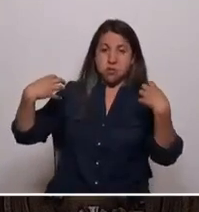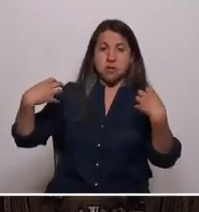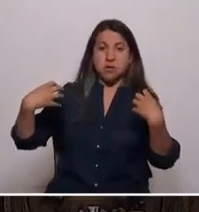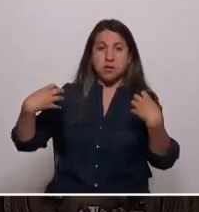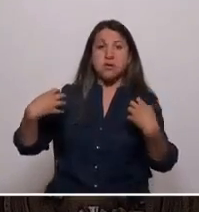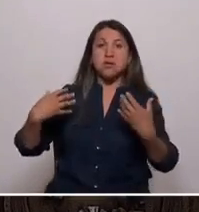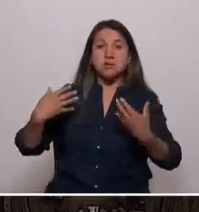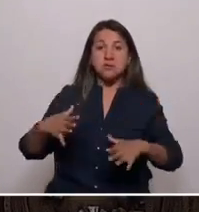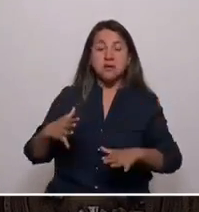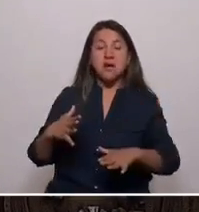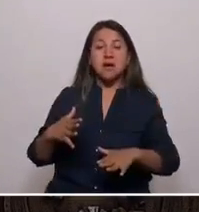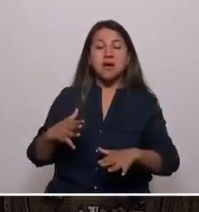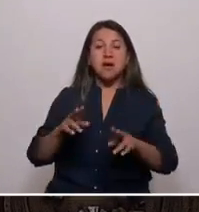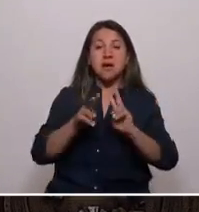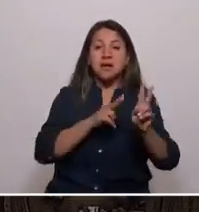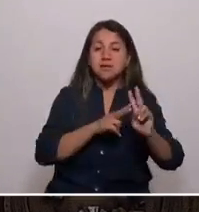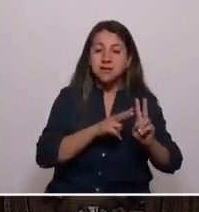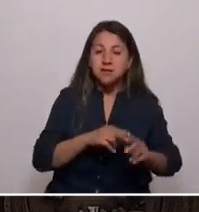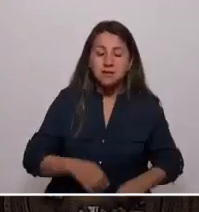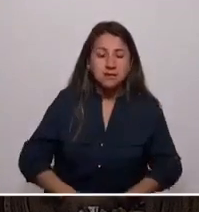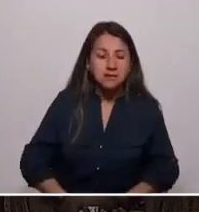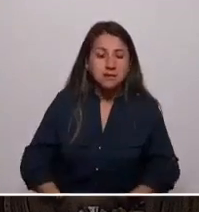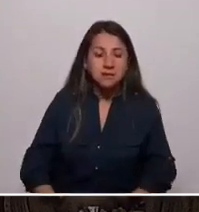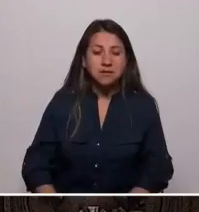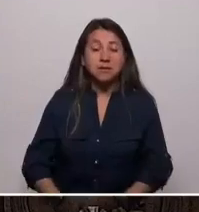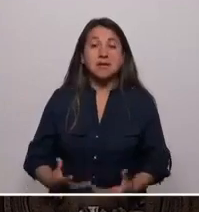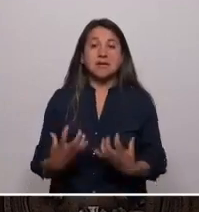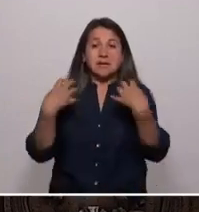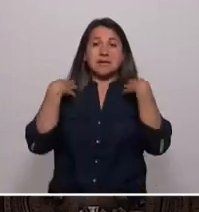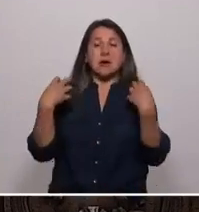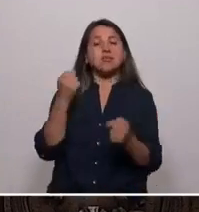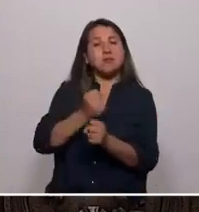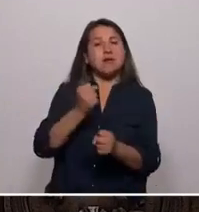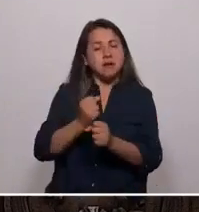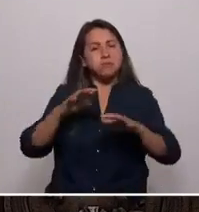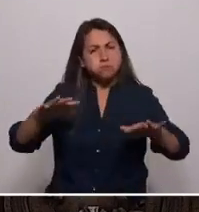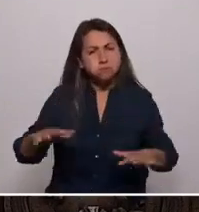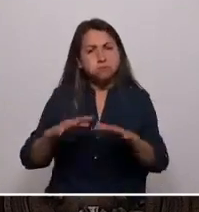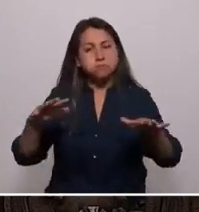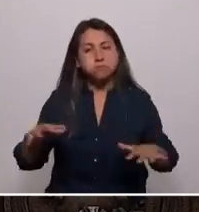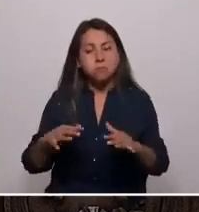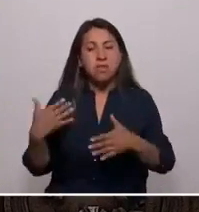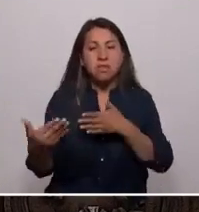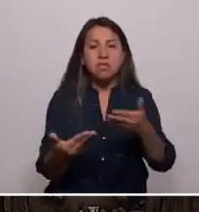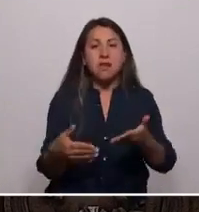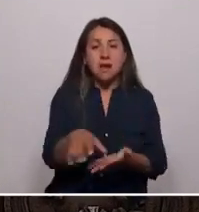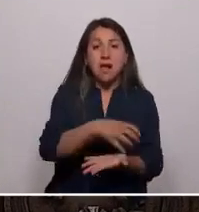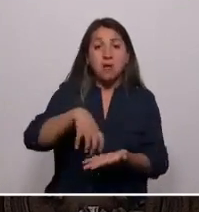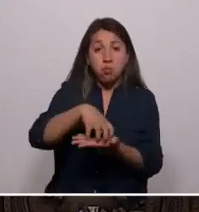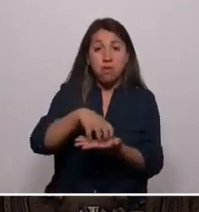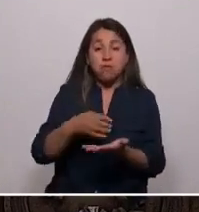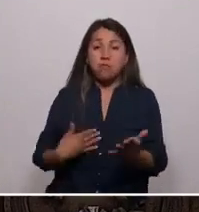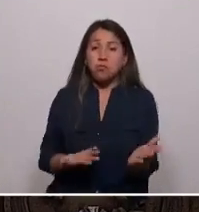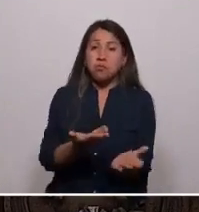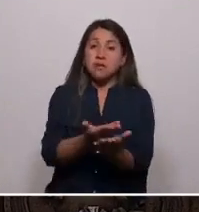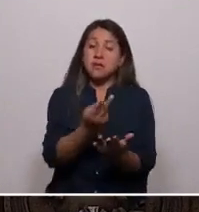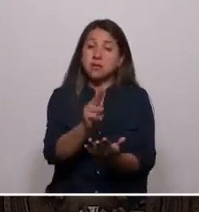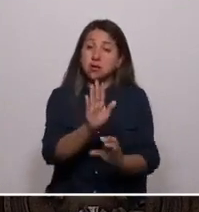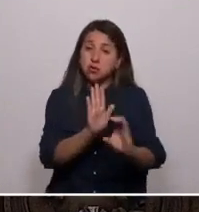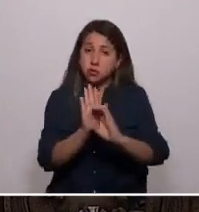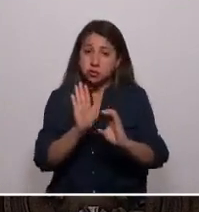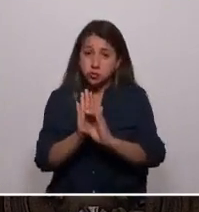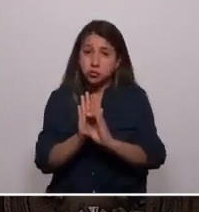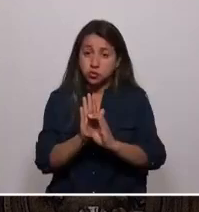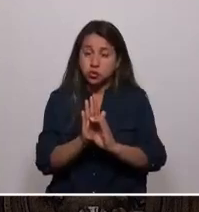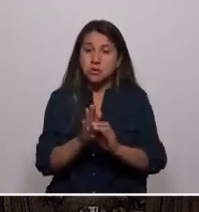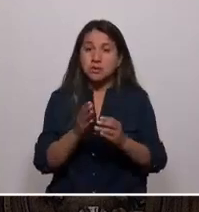estructura estatal, sino un encargo. Y ese encargo es trabajar arduamente para legarle al pueblo una propuesta de constitución que